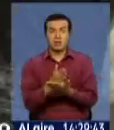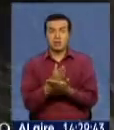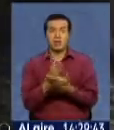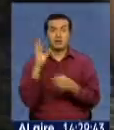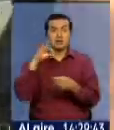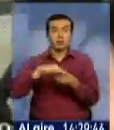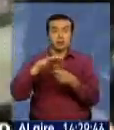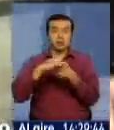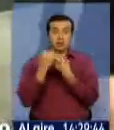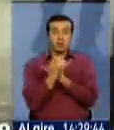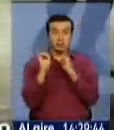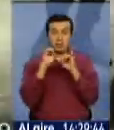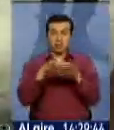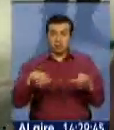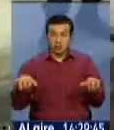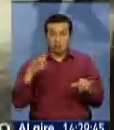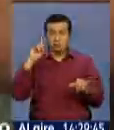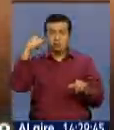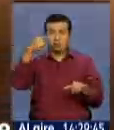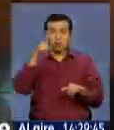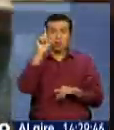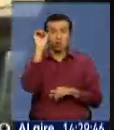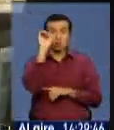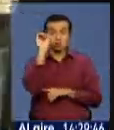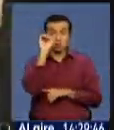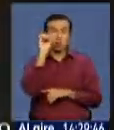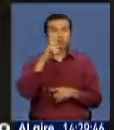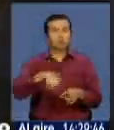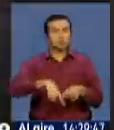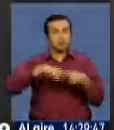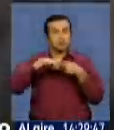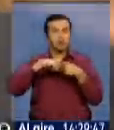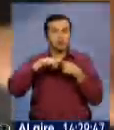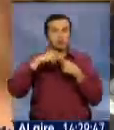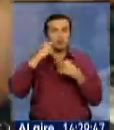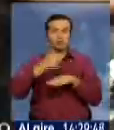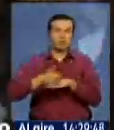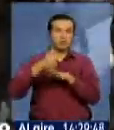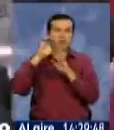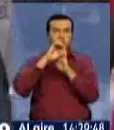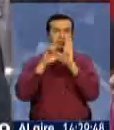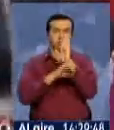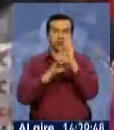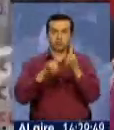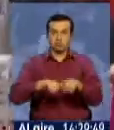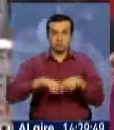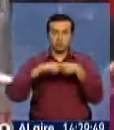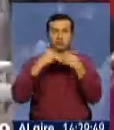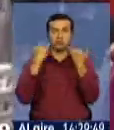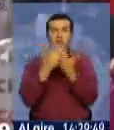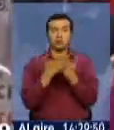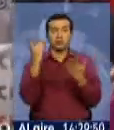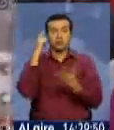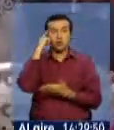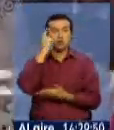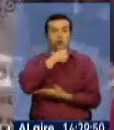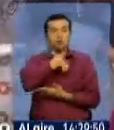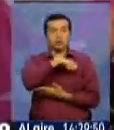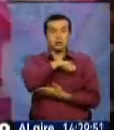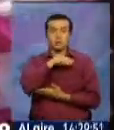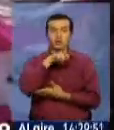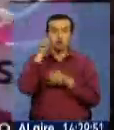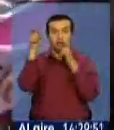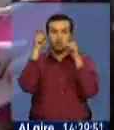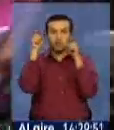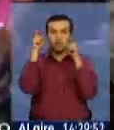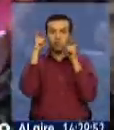referéndum independentista del próximo día 1 de octubre, que ha sido suspendido por el Tribunal Constitucional. A partir de ahora, el gobierno de España asume el